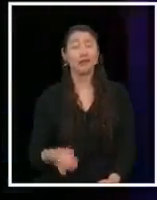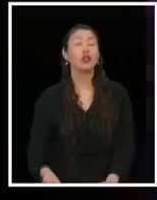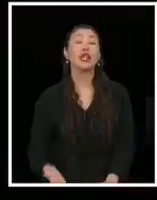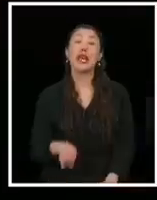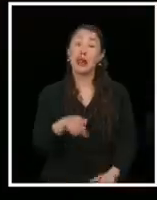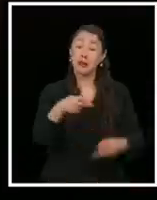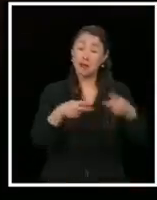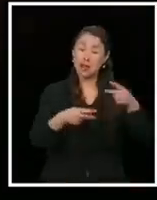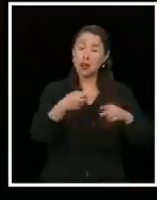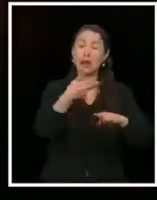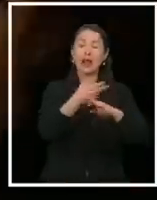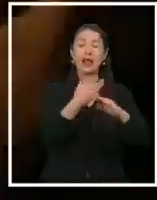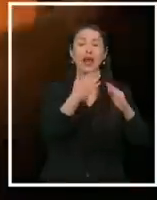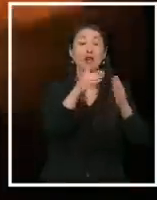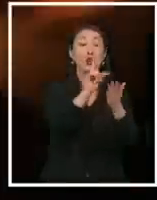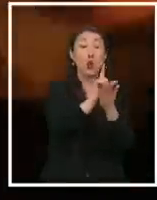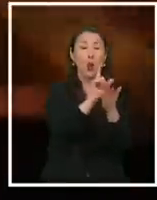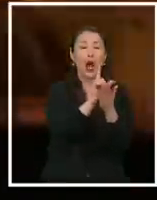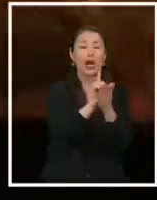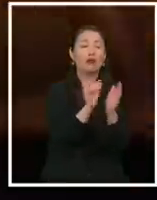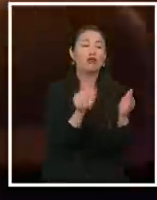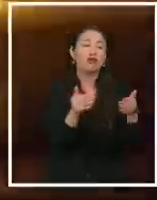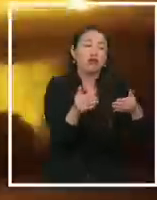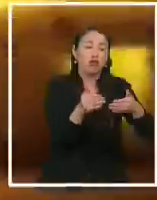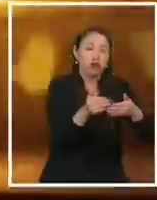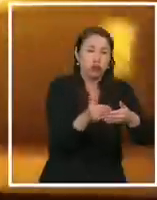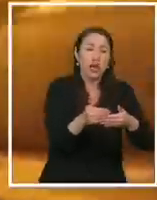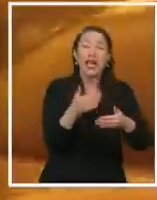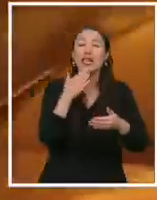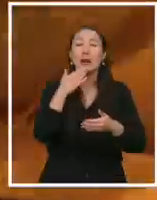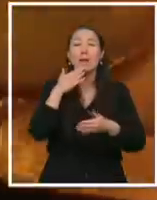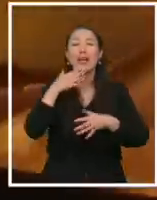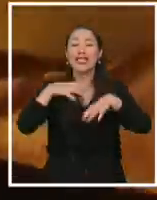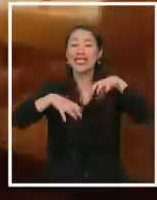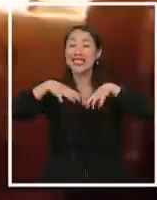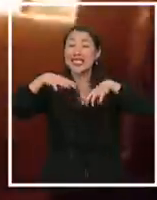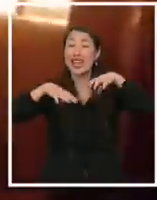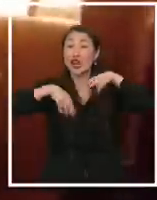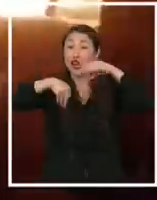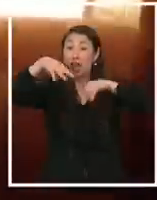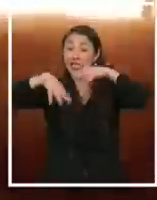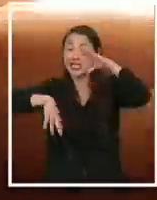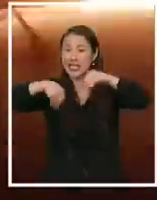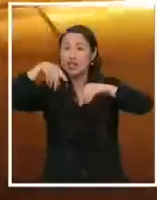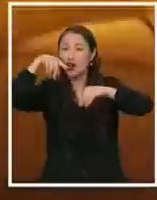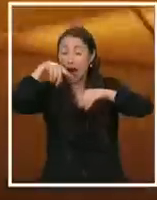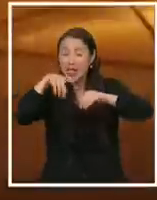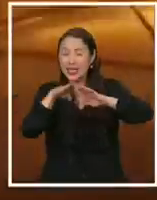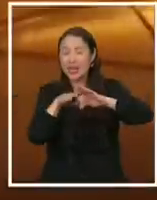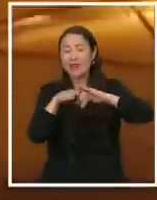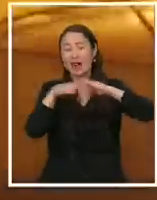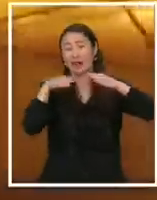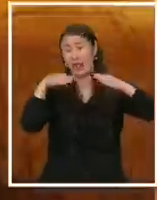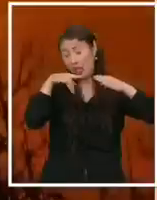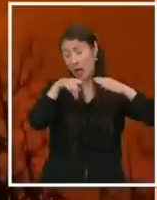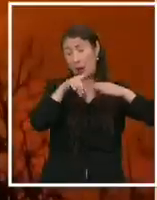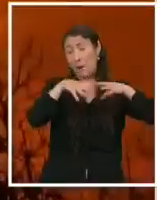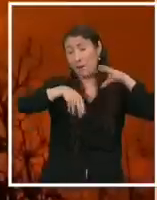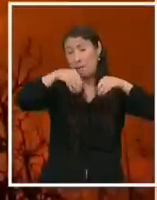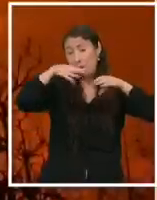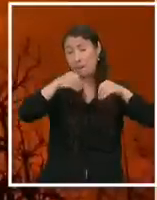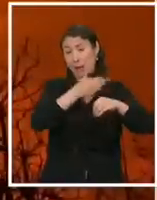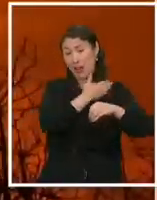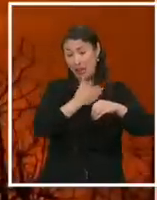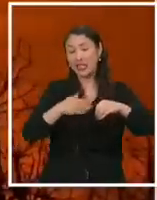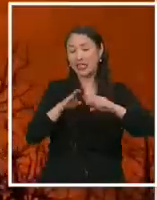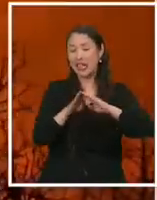del Mar, y también se confirma en Cerro Castillo el Palacio Presidencial, que va a estar siendo ahí sede de albergues para familias que han